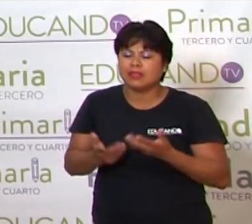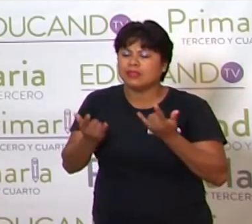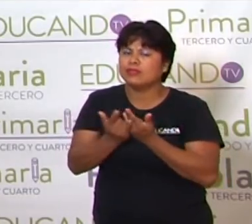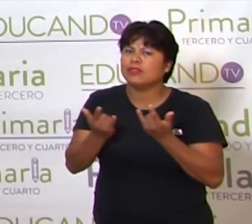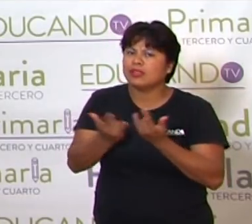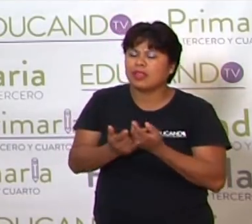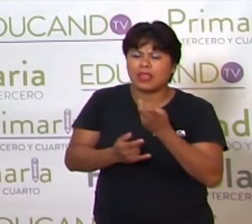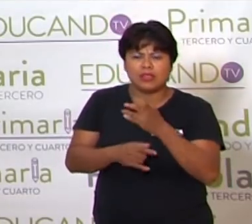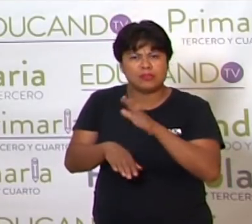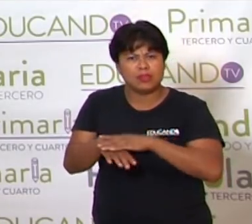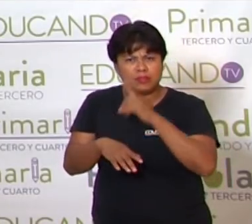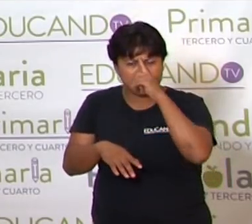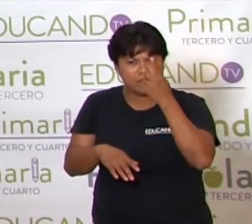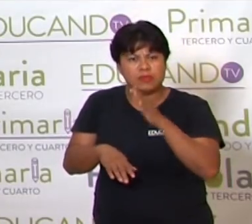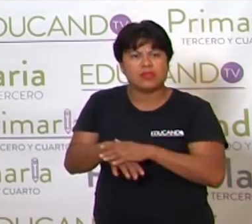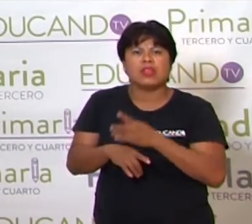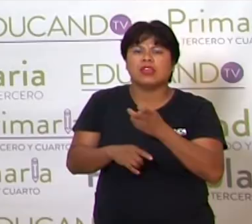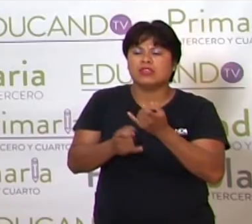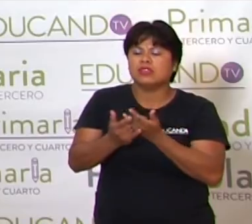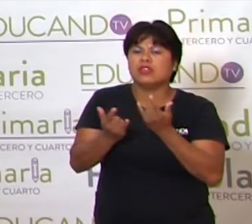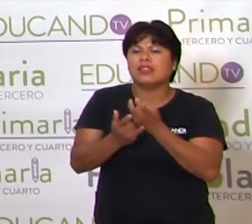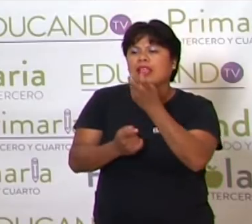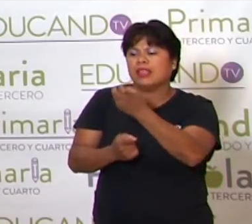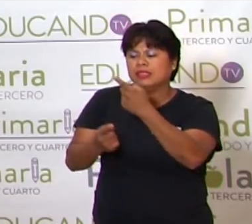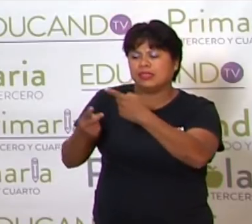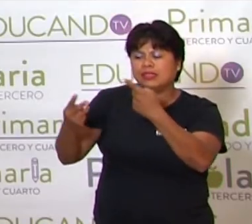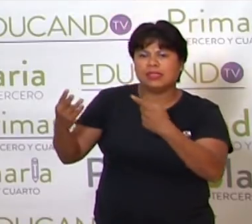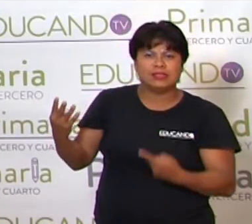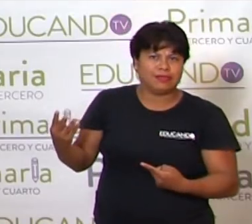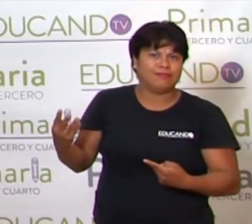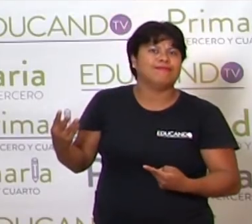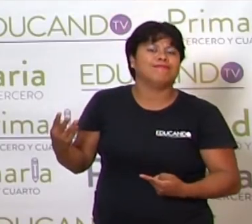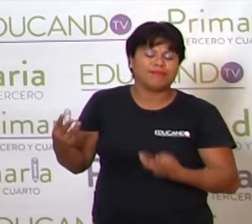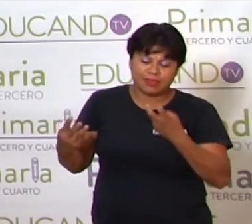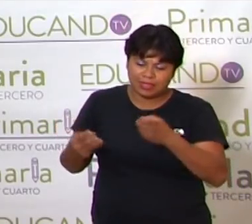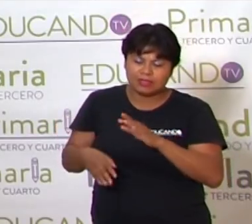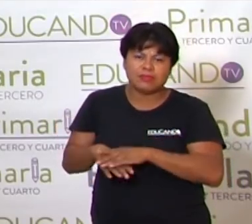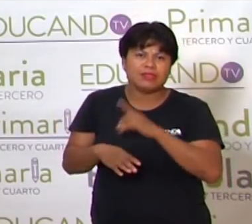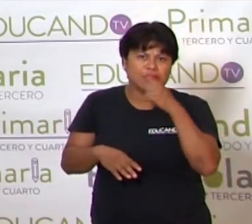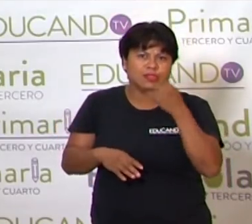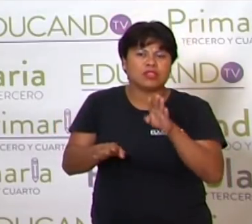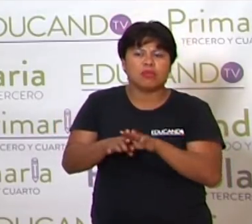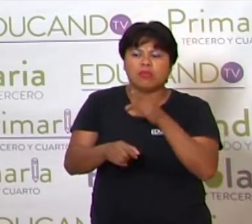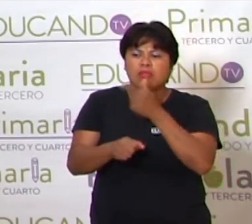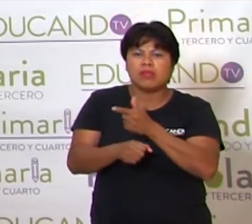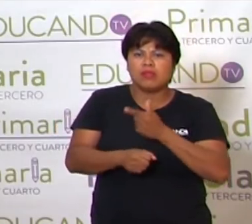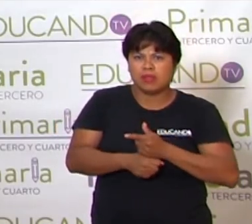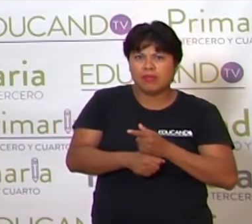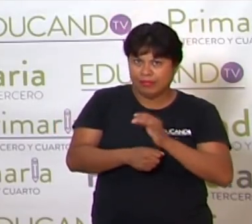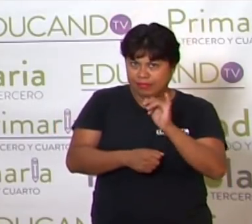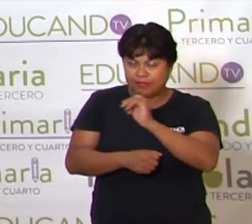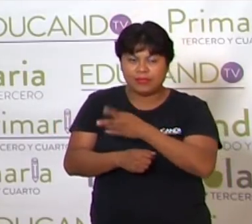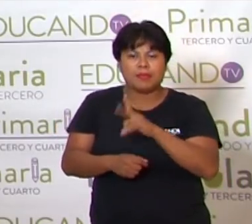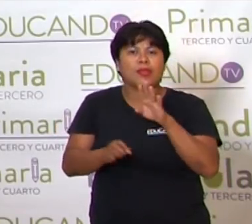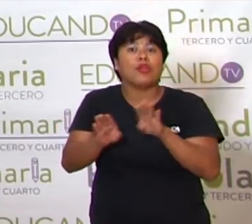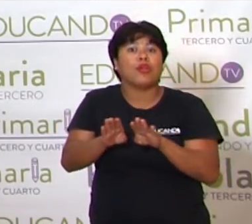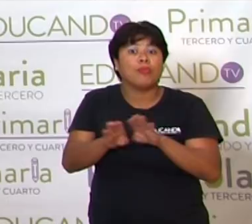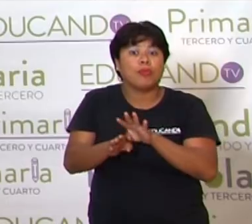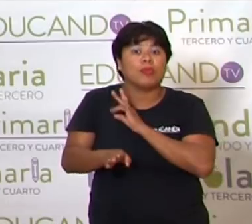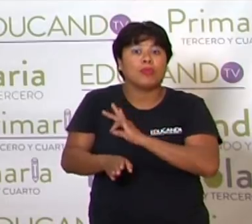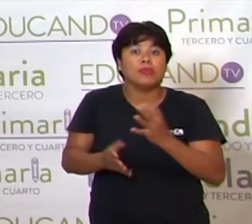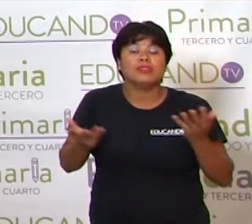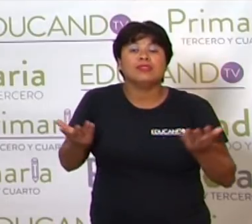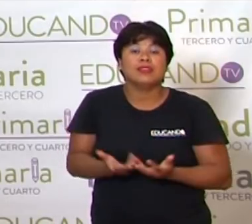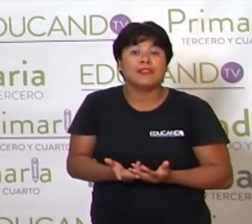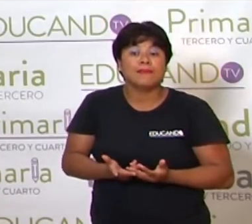Porque es muy fácil decir, pues la historieta es esto. Es muy fácil identificarla, ¿verdad? Pero ¿cómo la podemos